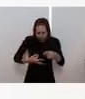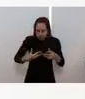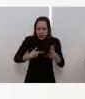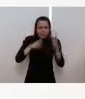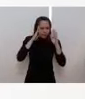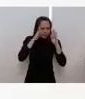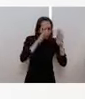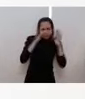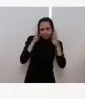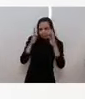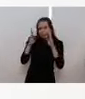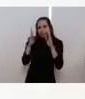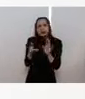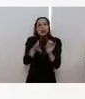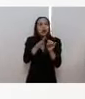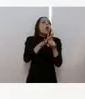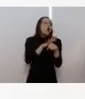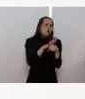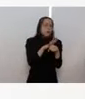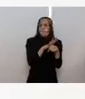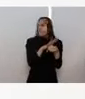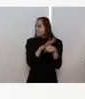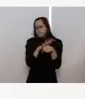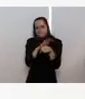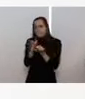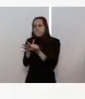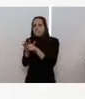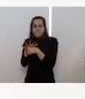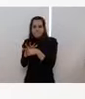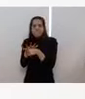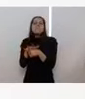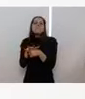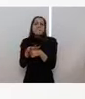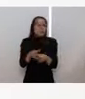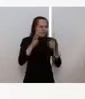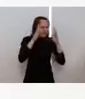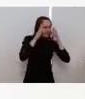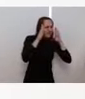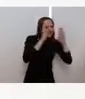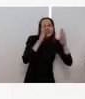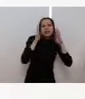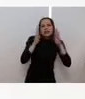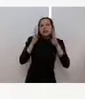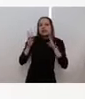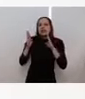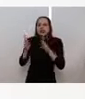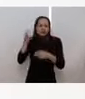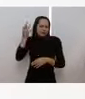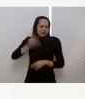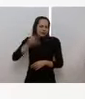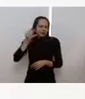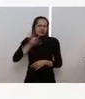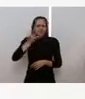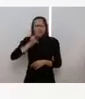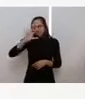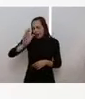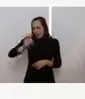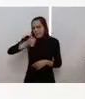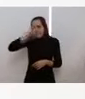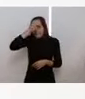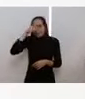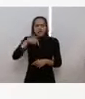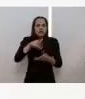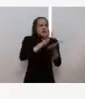tanto kobe cómo no kobe y mantuvimos esa atención en procedimientos principalmente vitales de